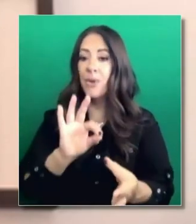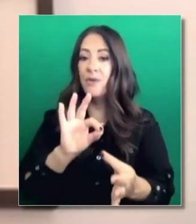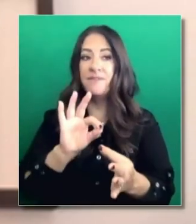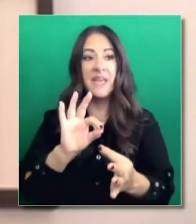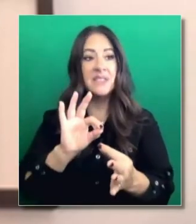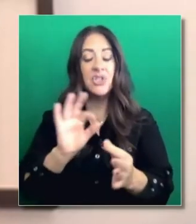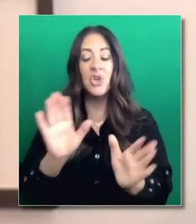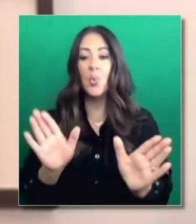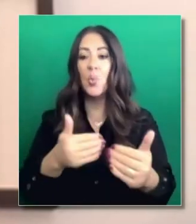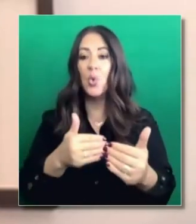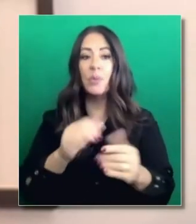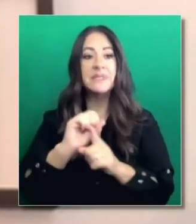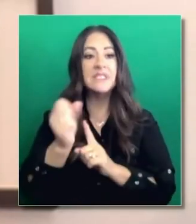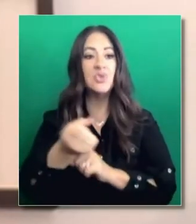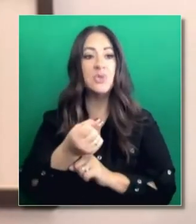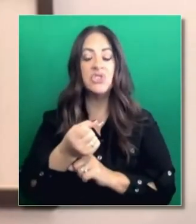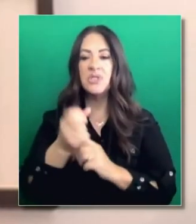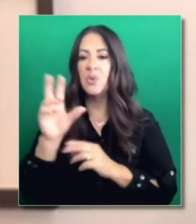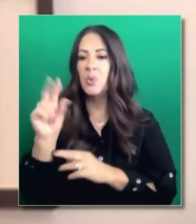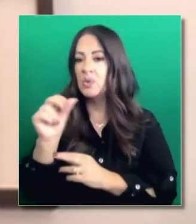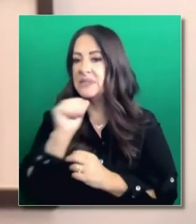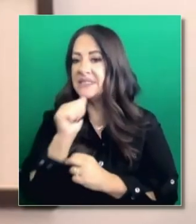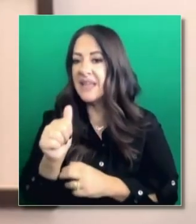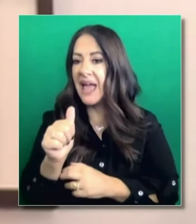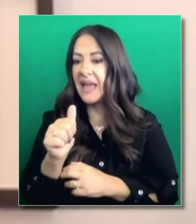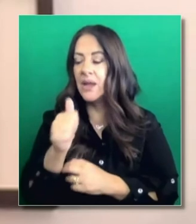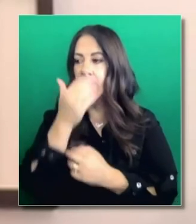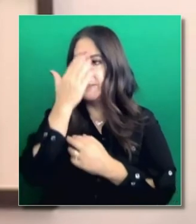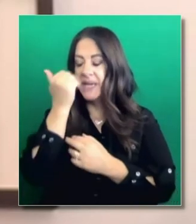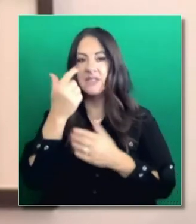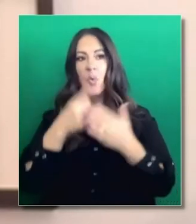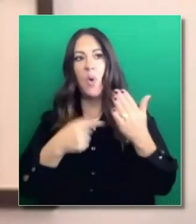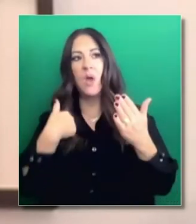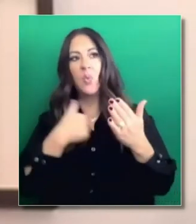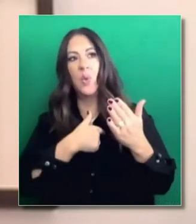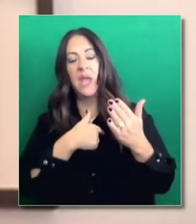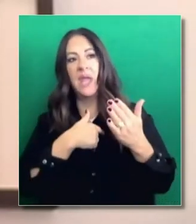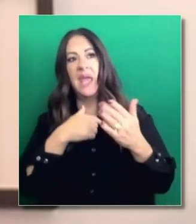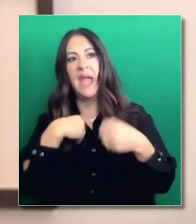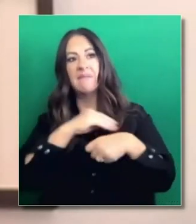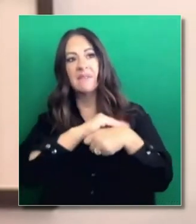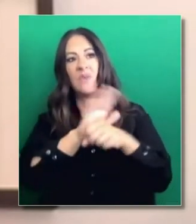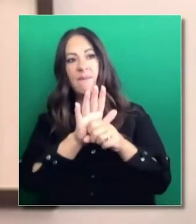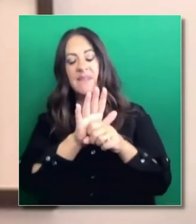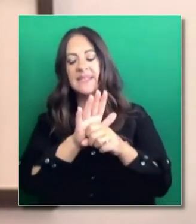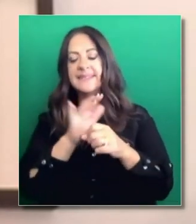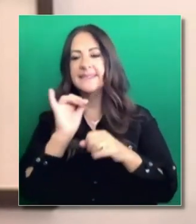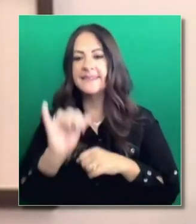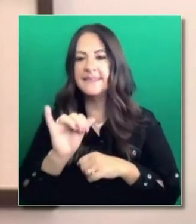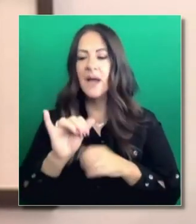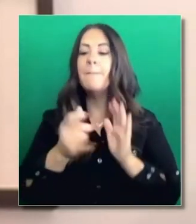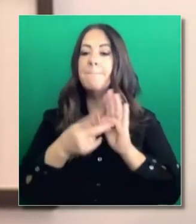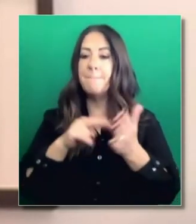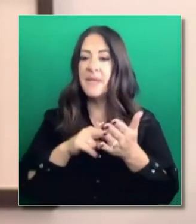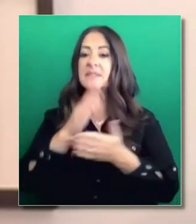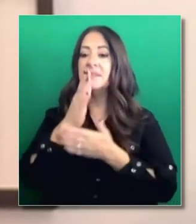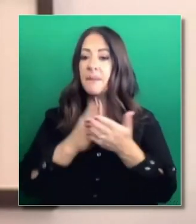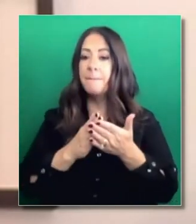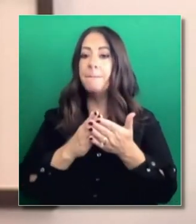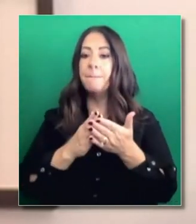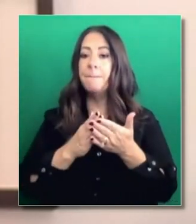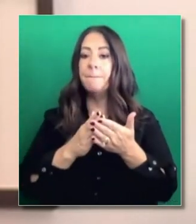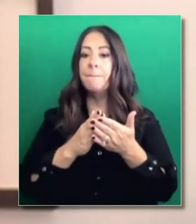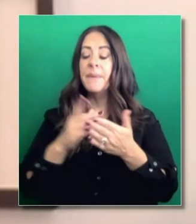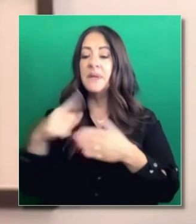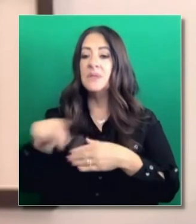ideal. No hay situaciones ideales o circunstancias ideales actualmente. Y eso significa